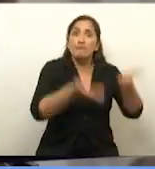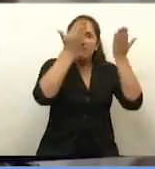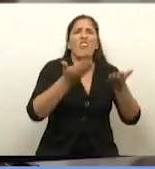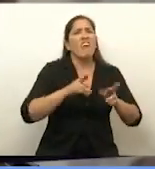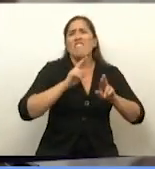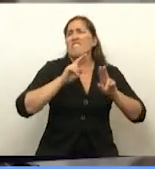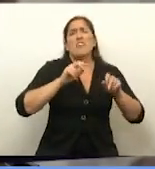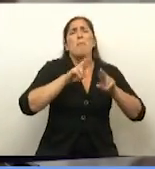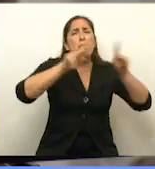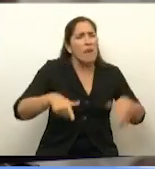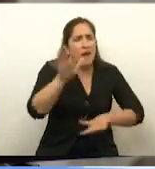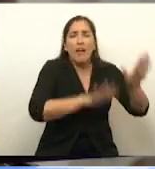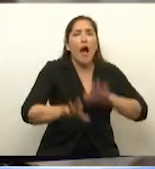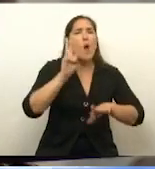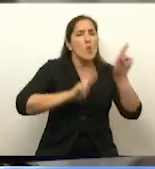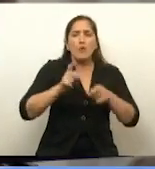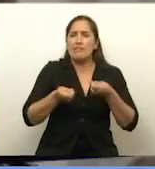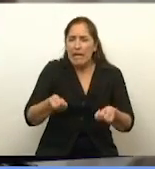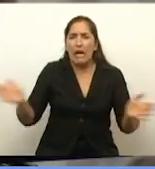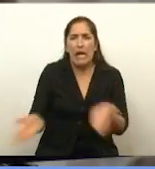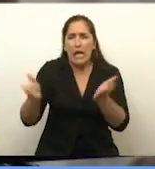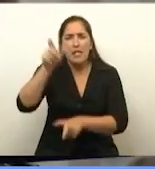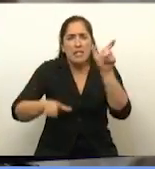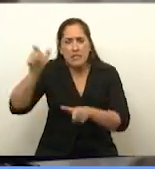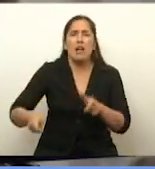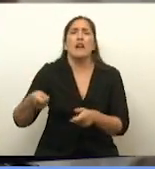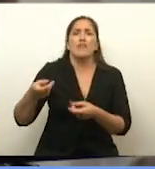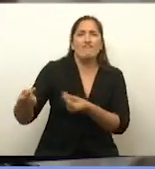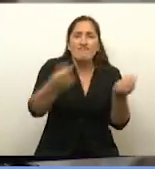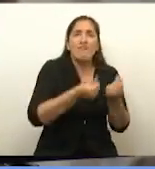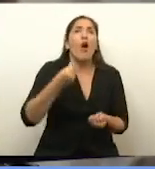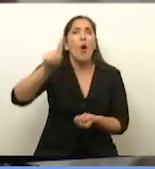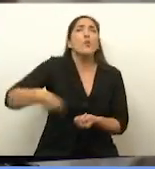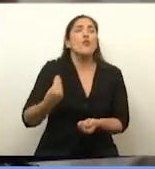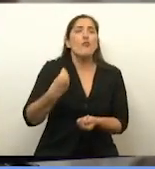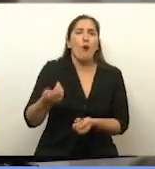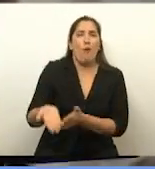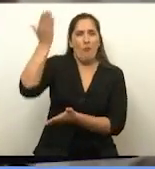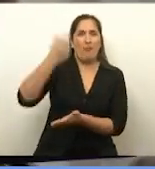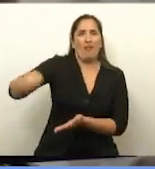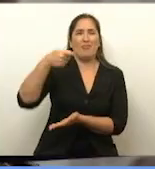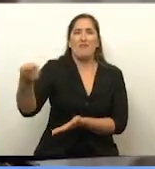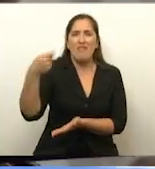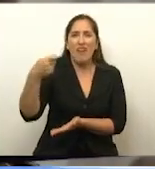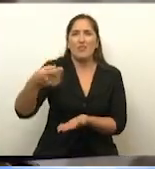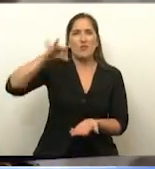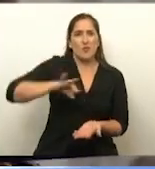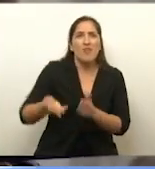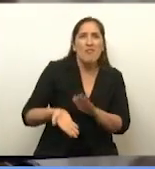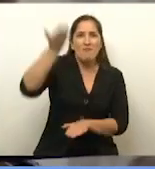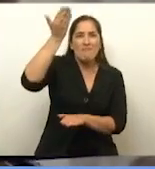incentivar el consumo a través del aumento de las jubilaciones y los salarios entre otras medidas y políticas